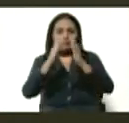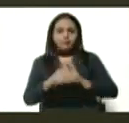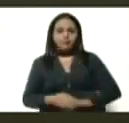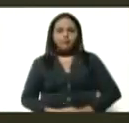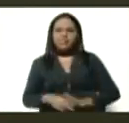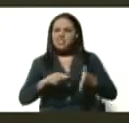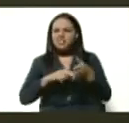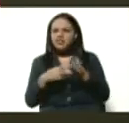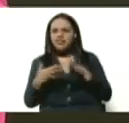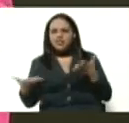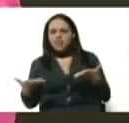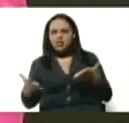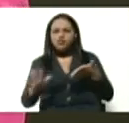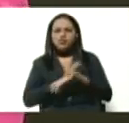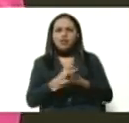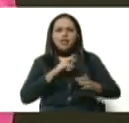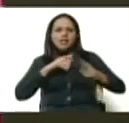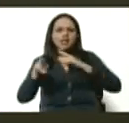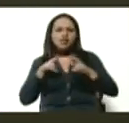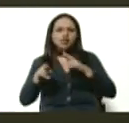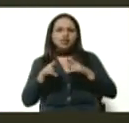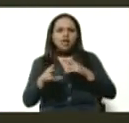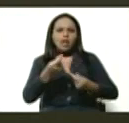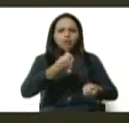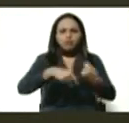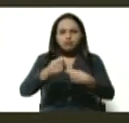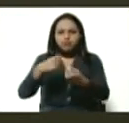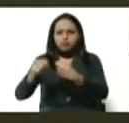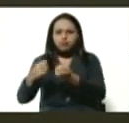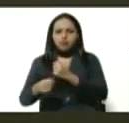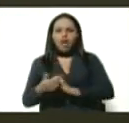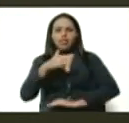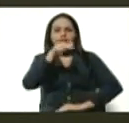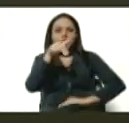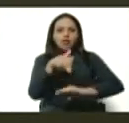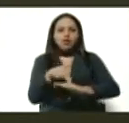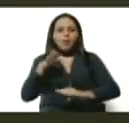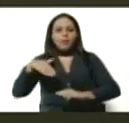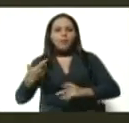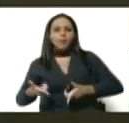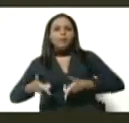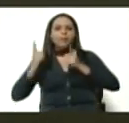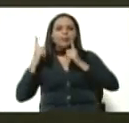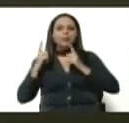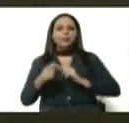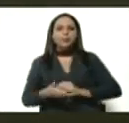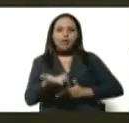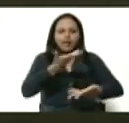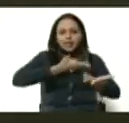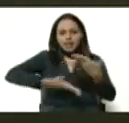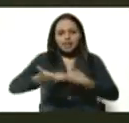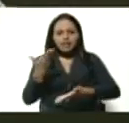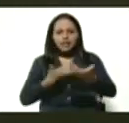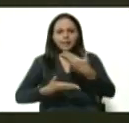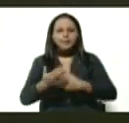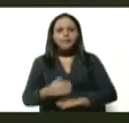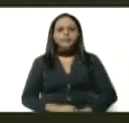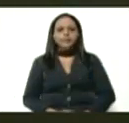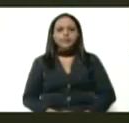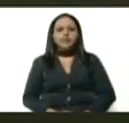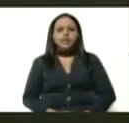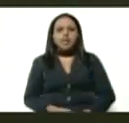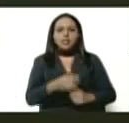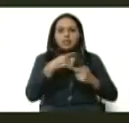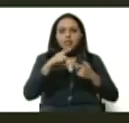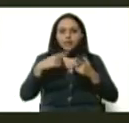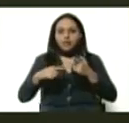ver justamente con relacionamientos comerciales, donde las naciones podamos intercambiar